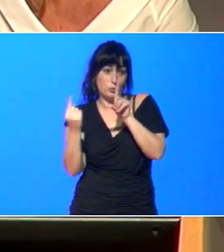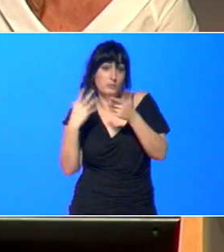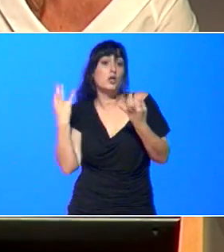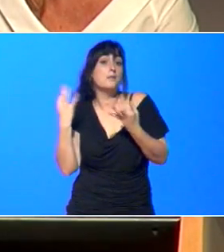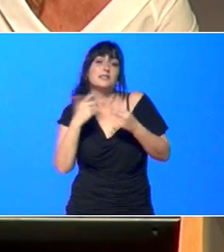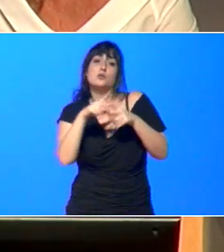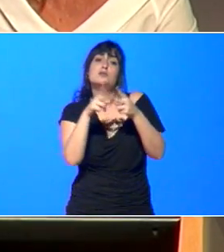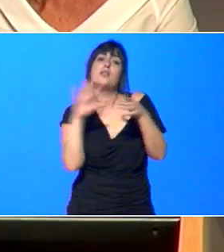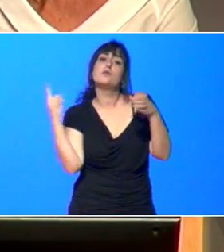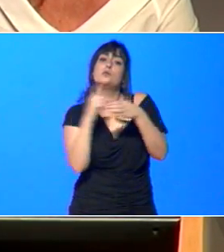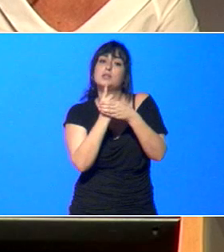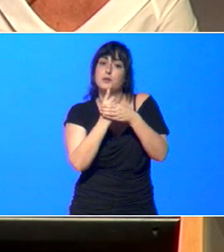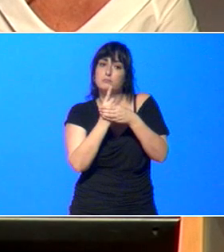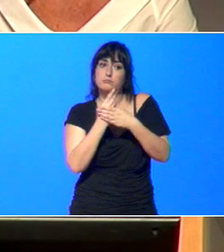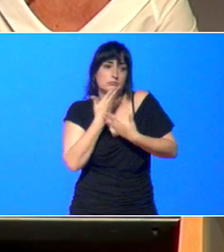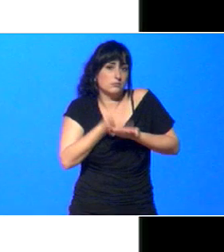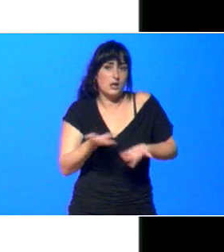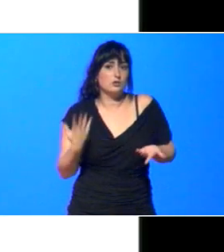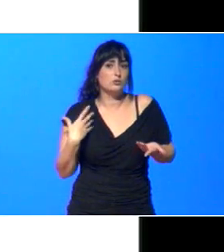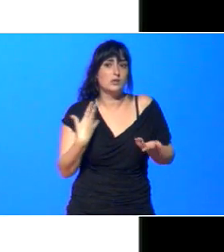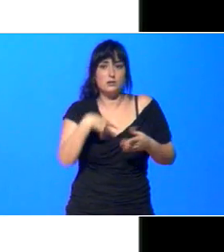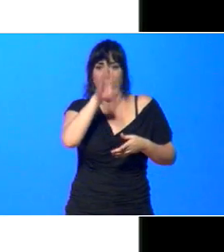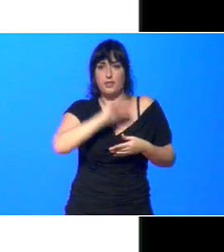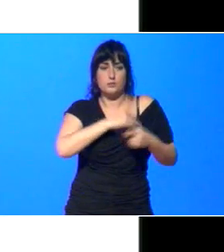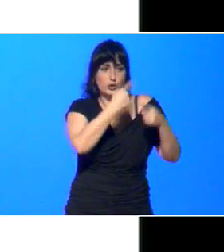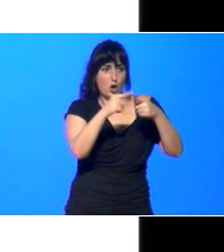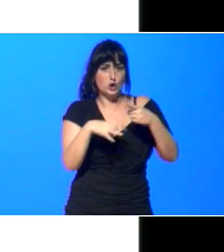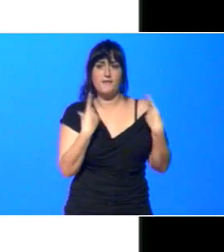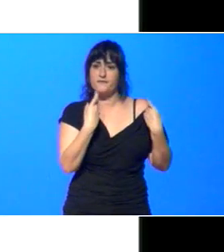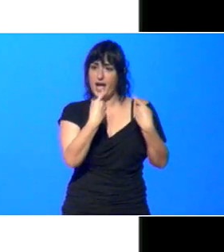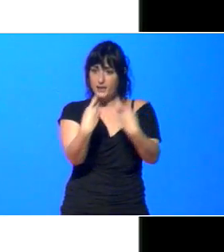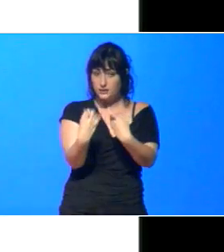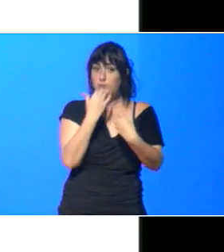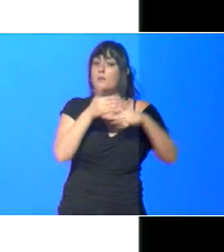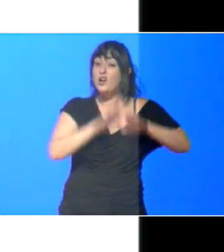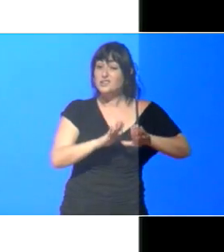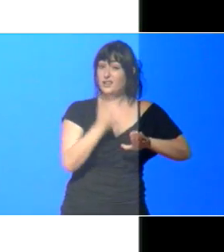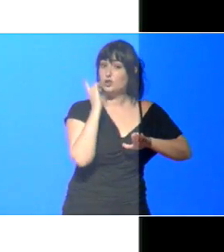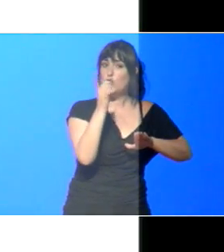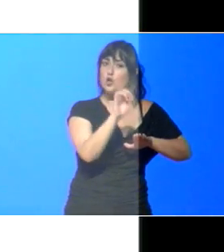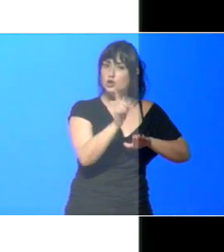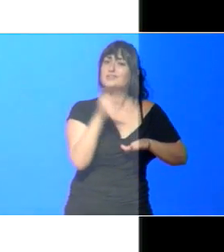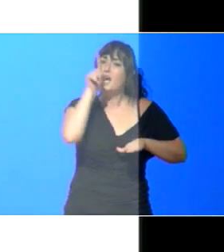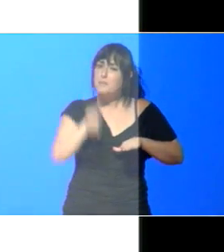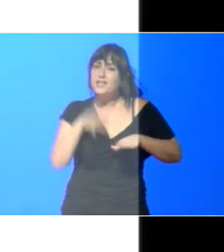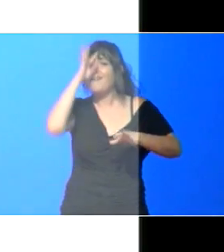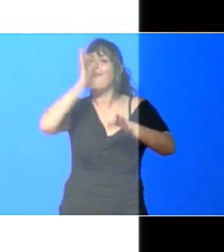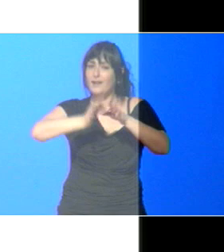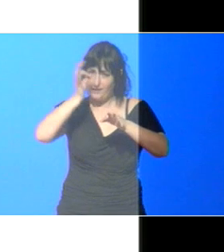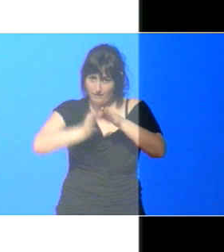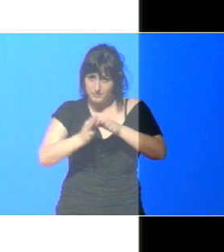luego, entendemos que son muchas más cosas, que no solo es estar, que es ese participar, que es creer. Yo